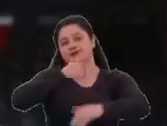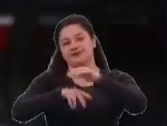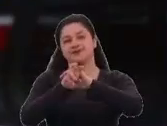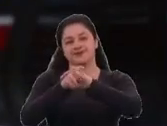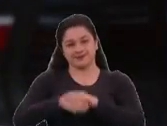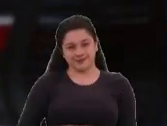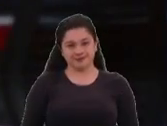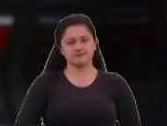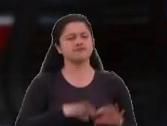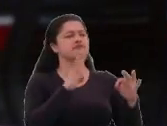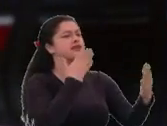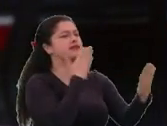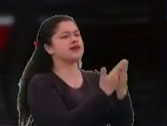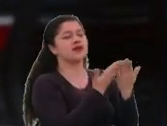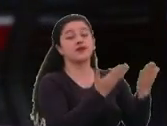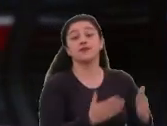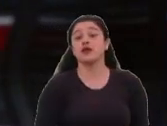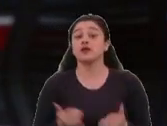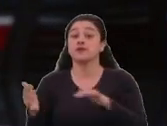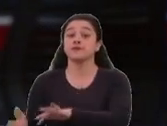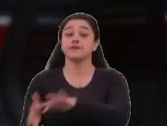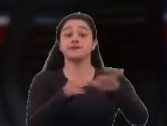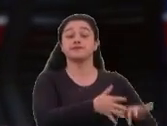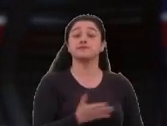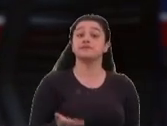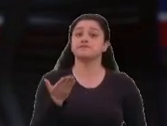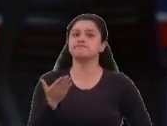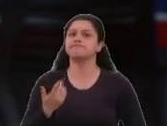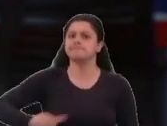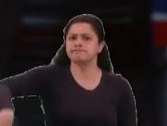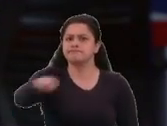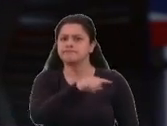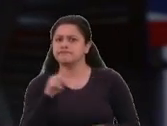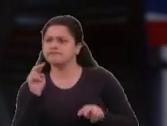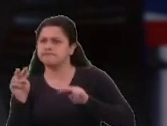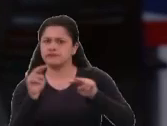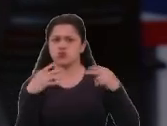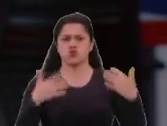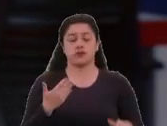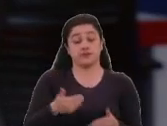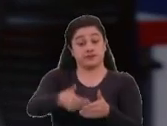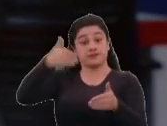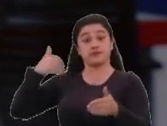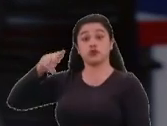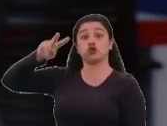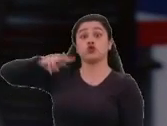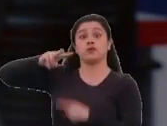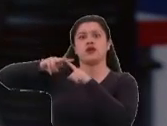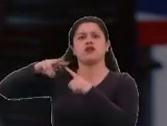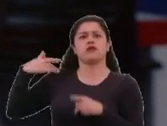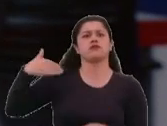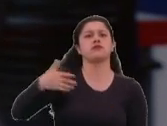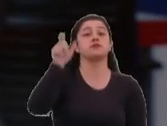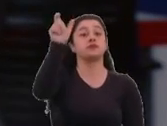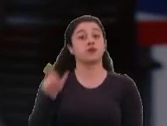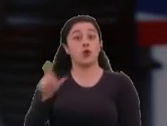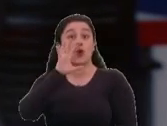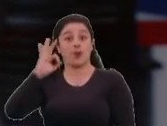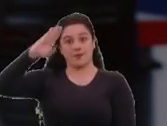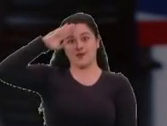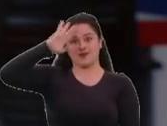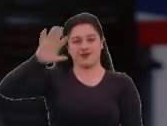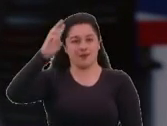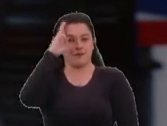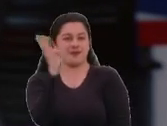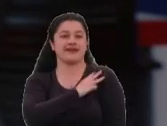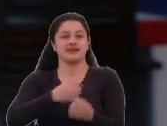Luego de 2 meses de incertidumbre tras su secuestro, la familia del soldado Jason Martínez hizo un llamado pidiendo por su liberación. El militar